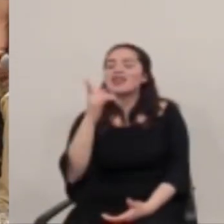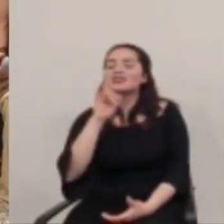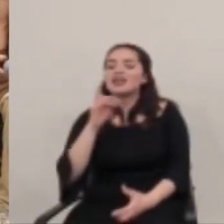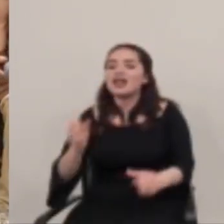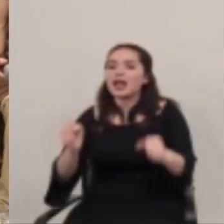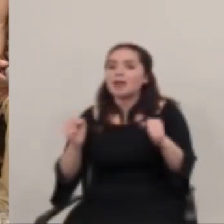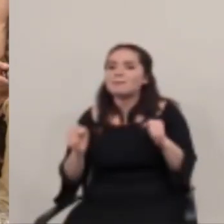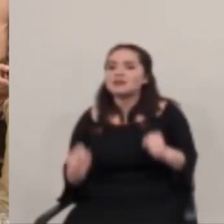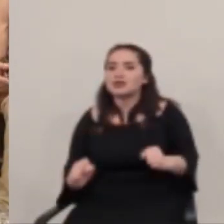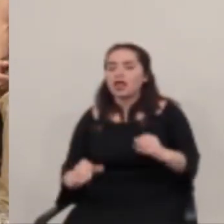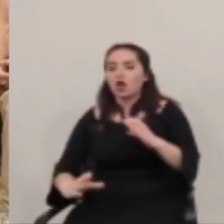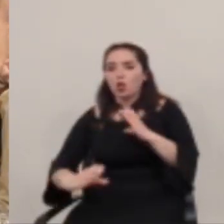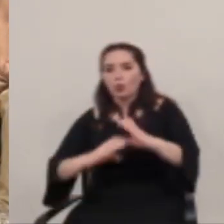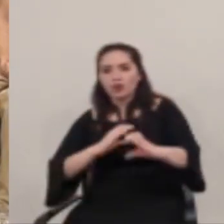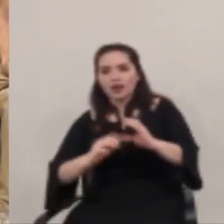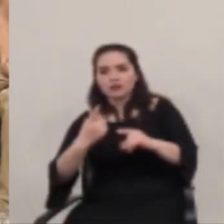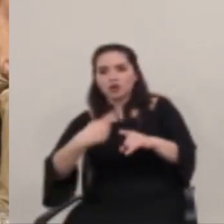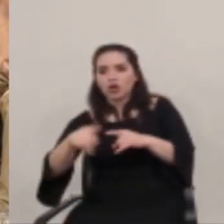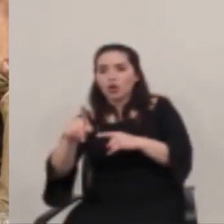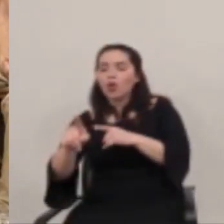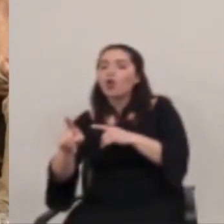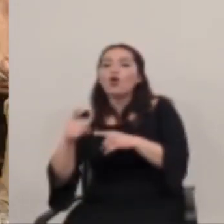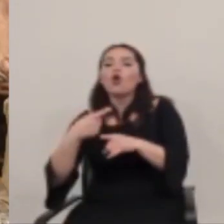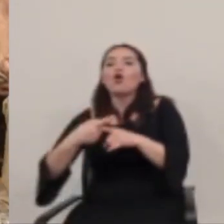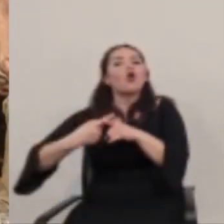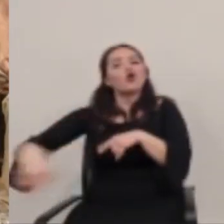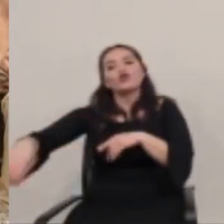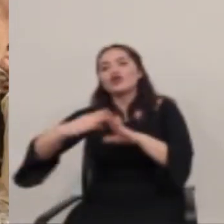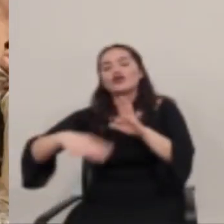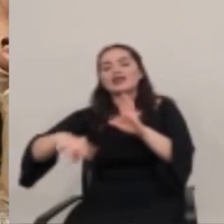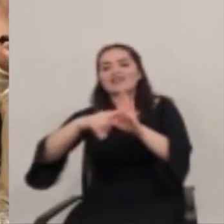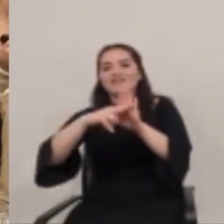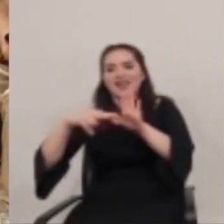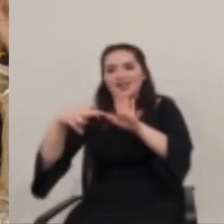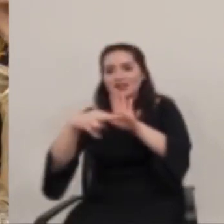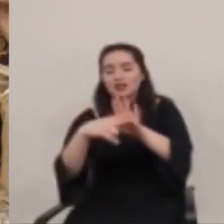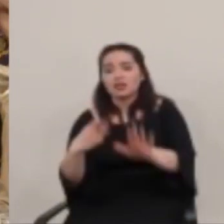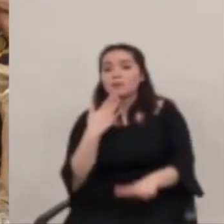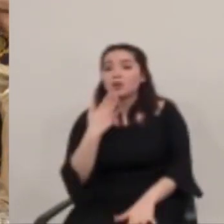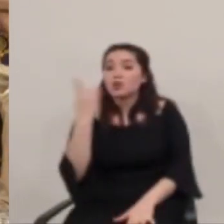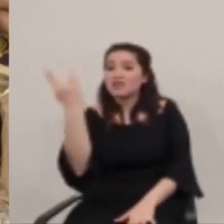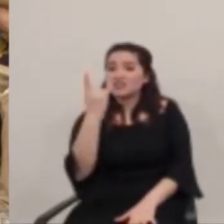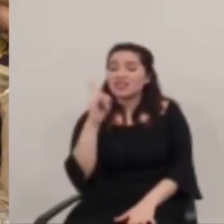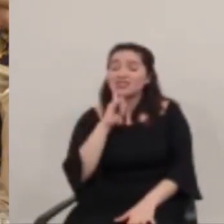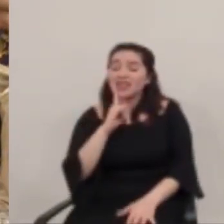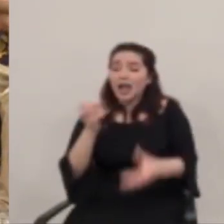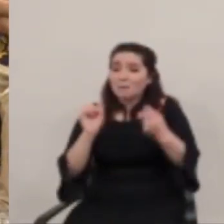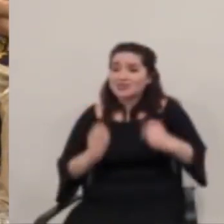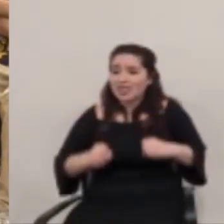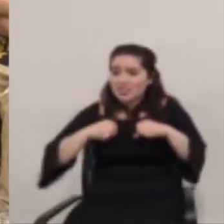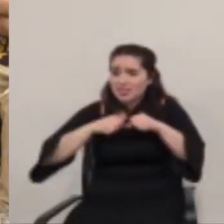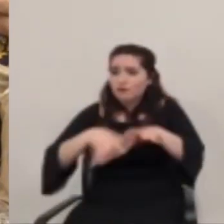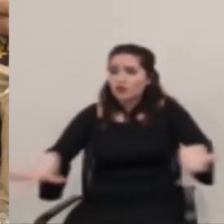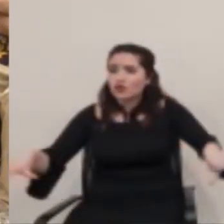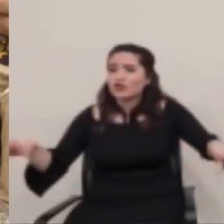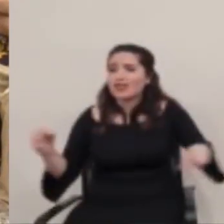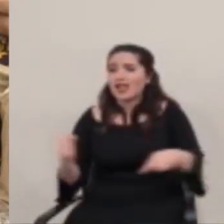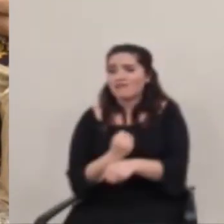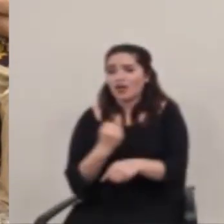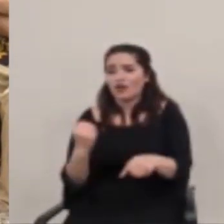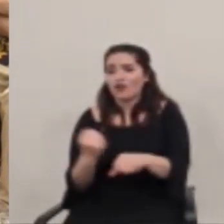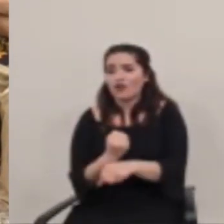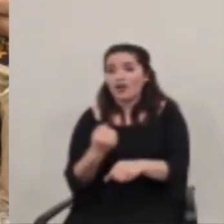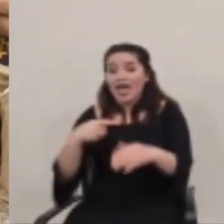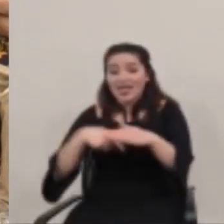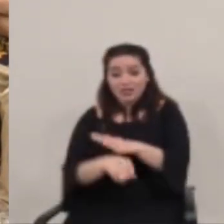capacidad de comunicarse con los otros niveles educativos y que la universidad tenga capacidad de difundir el trabajo que se hace al interior